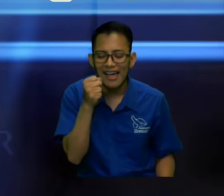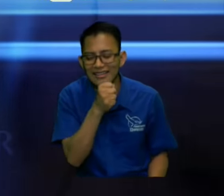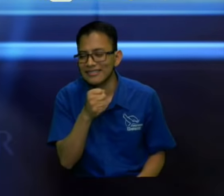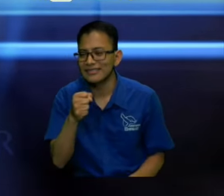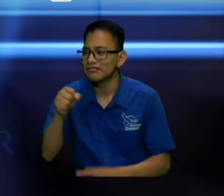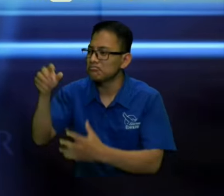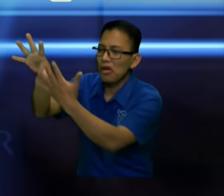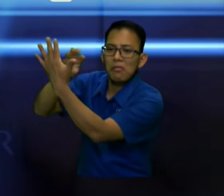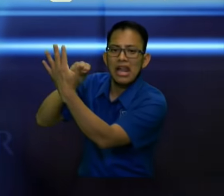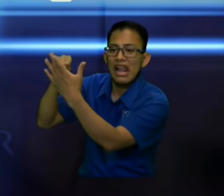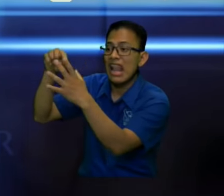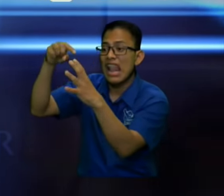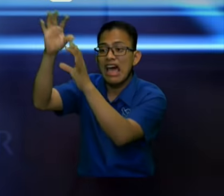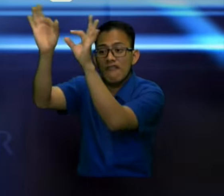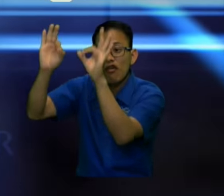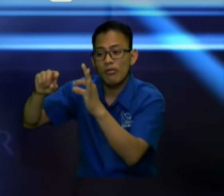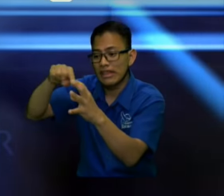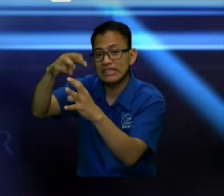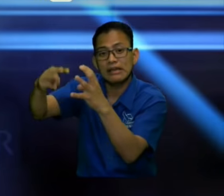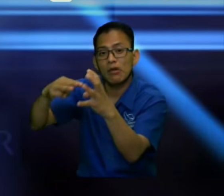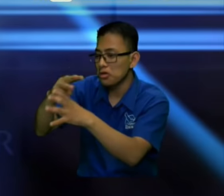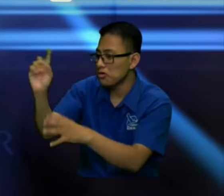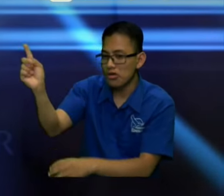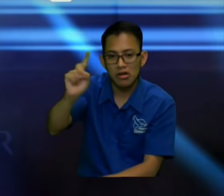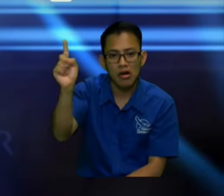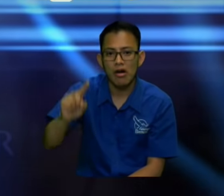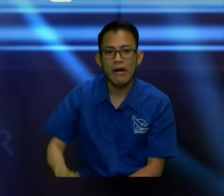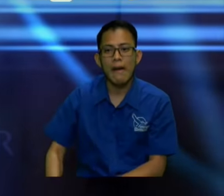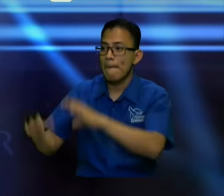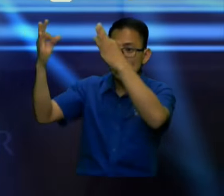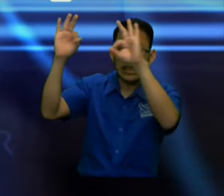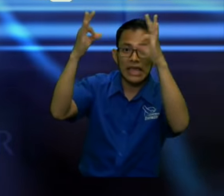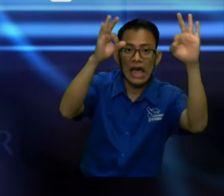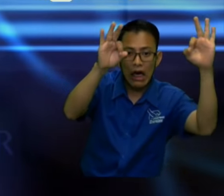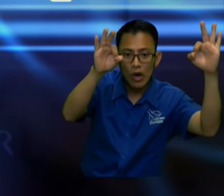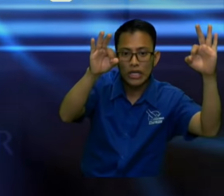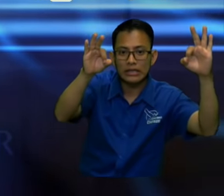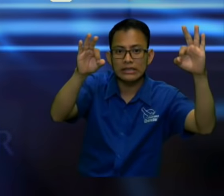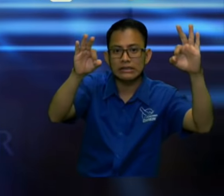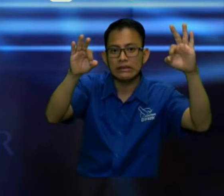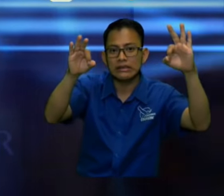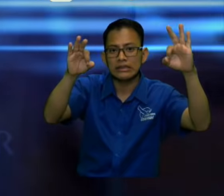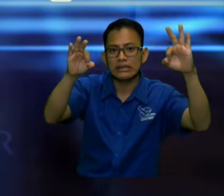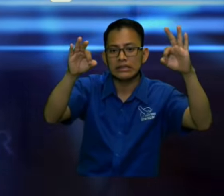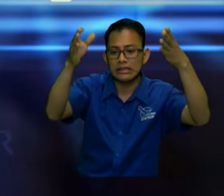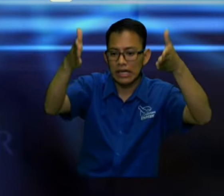Predicadores, no agarren la forma de este mundo. Todos.